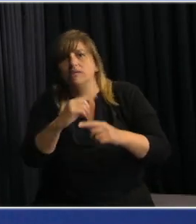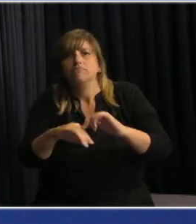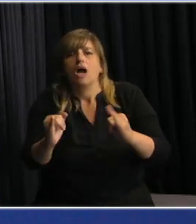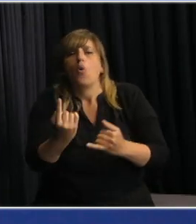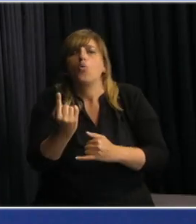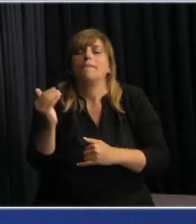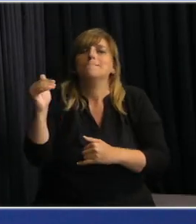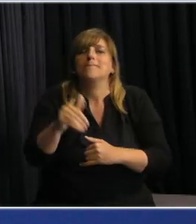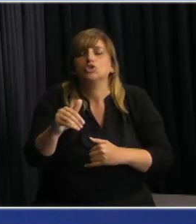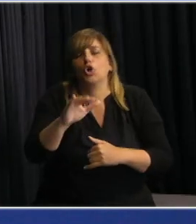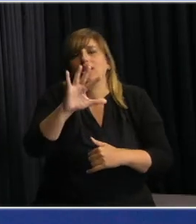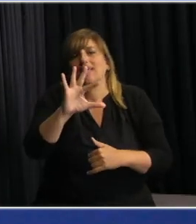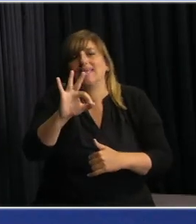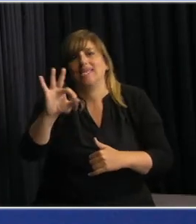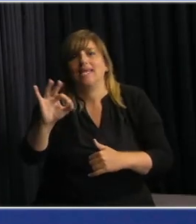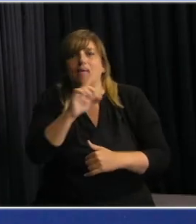1.500.000 dosis.